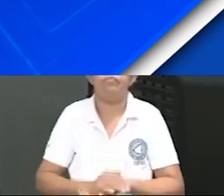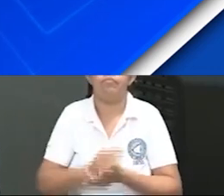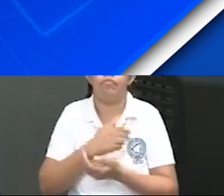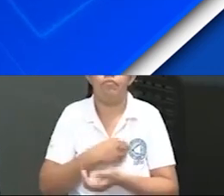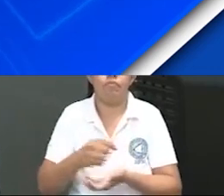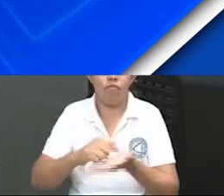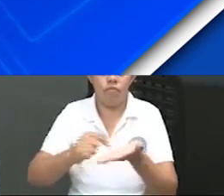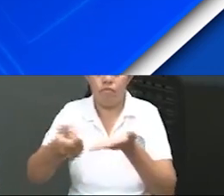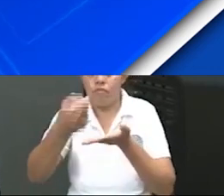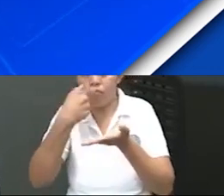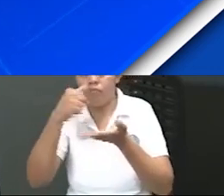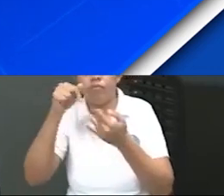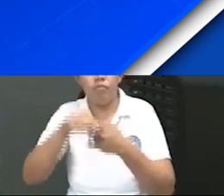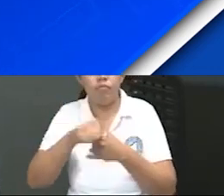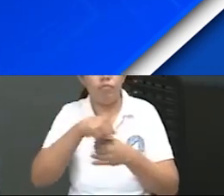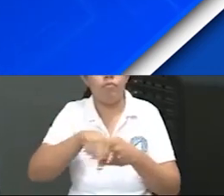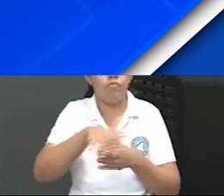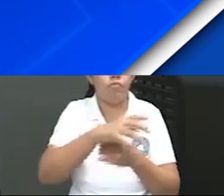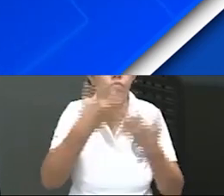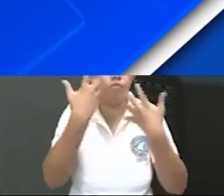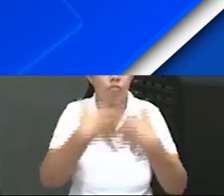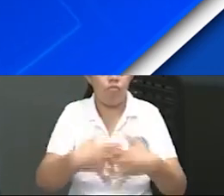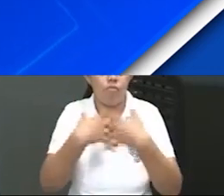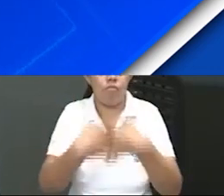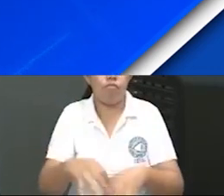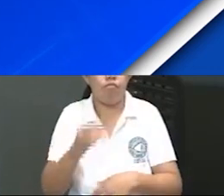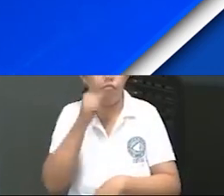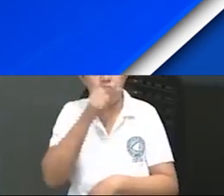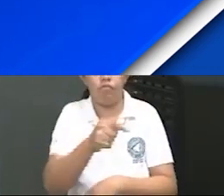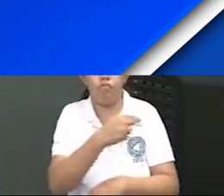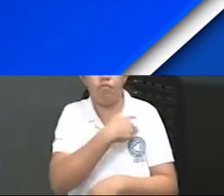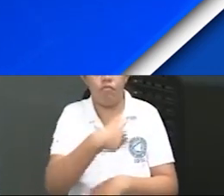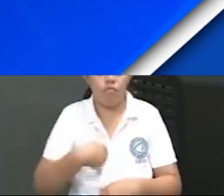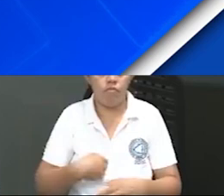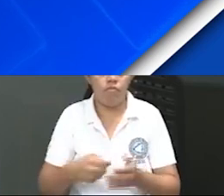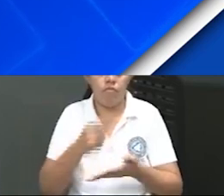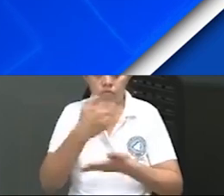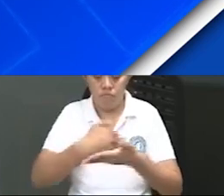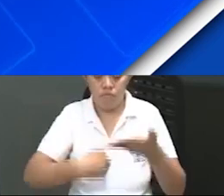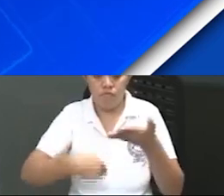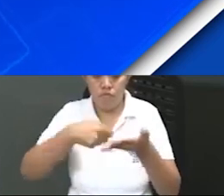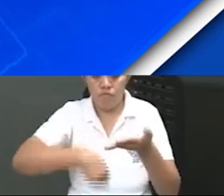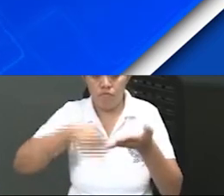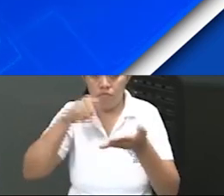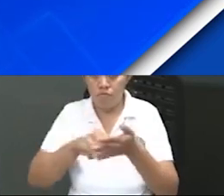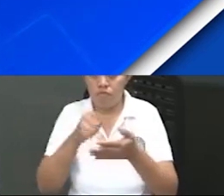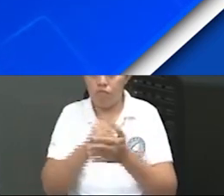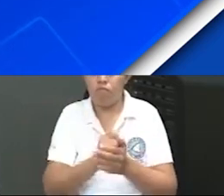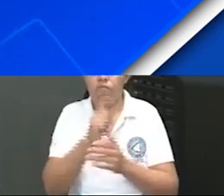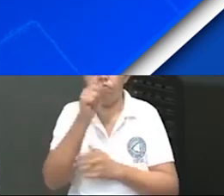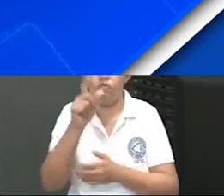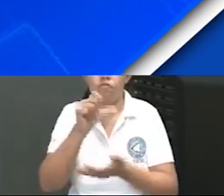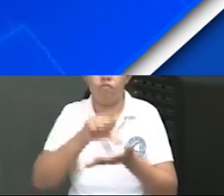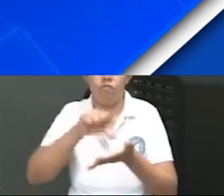los medicamentos producidos en empresas iraníes autorizados y registrados en la